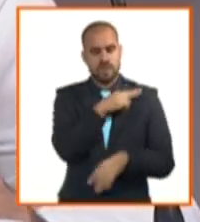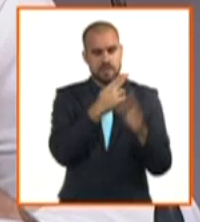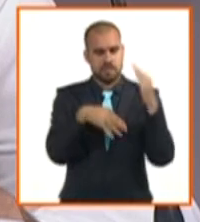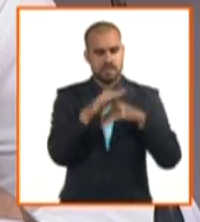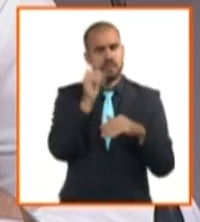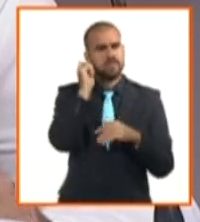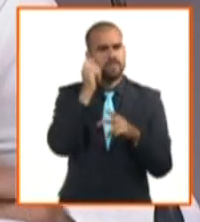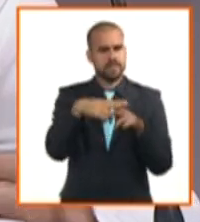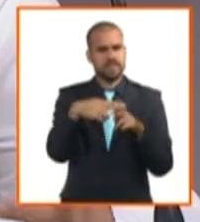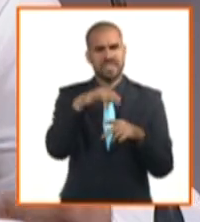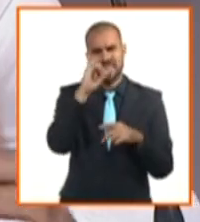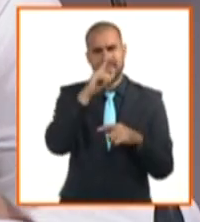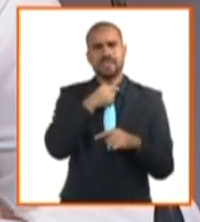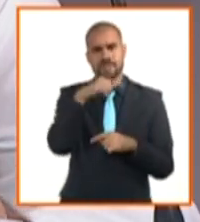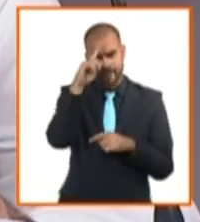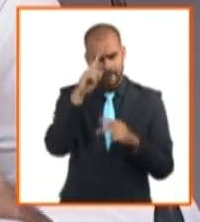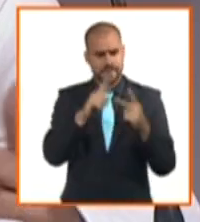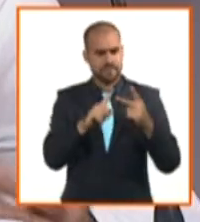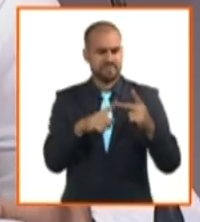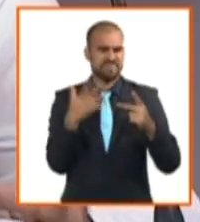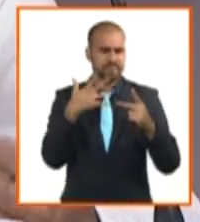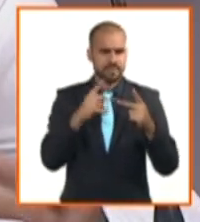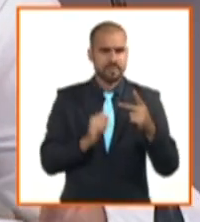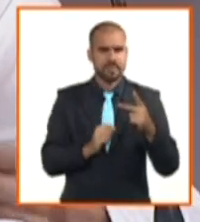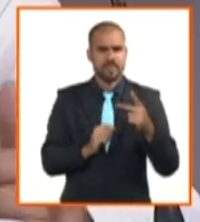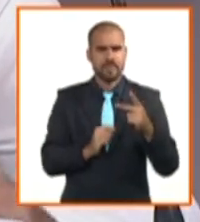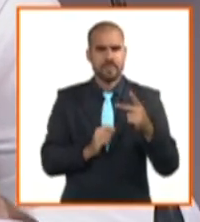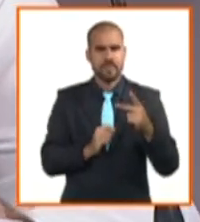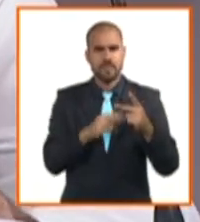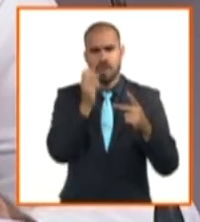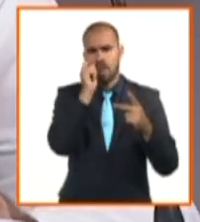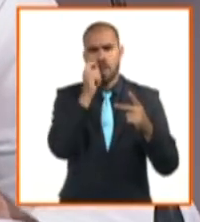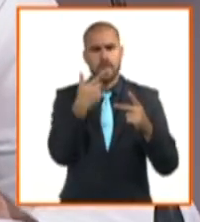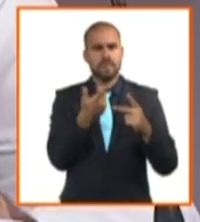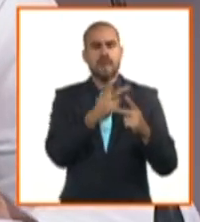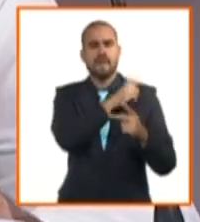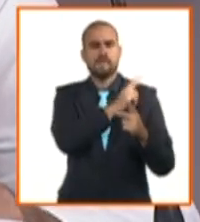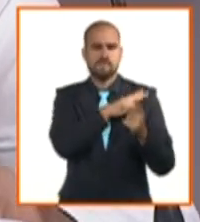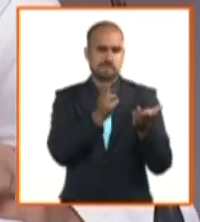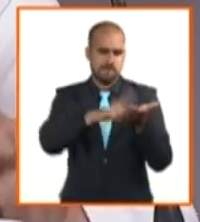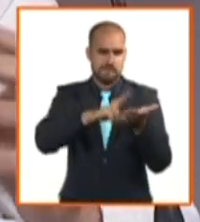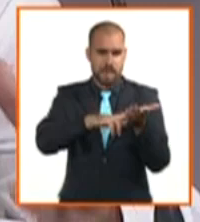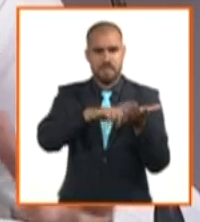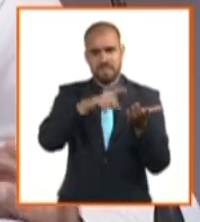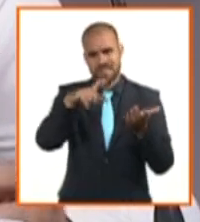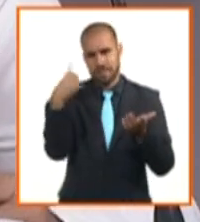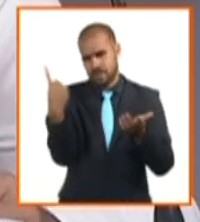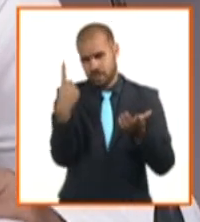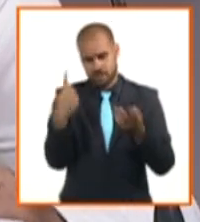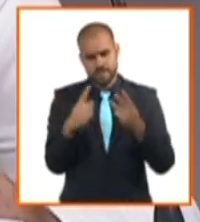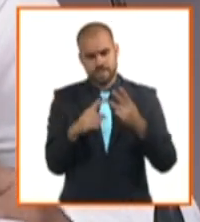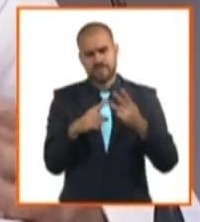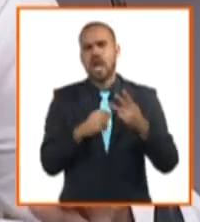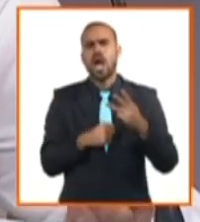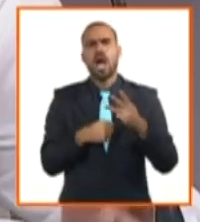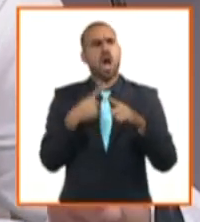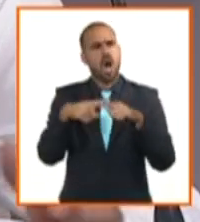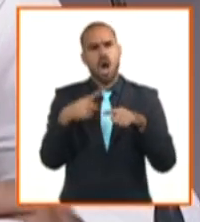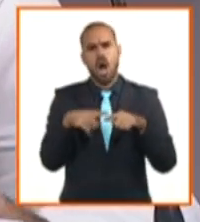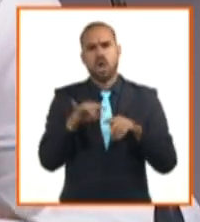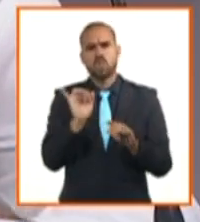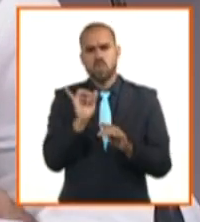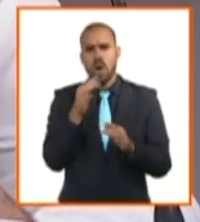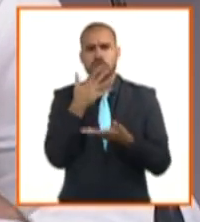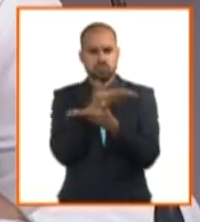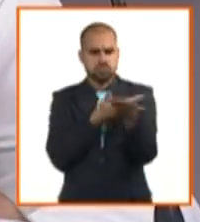el compañero broche miembro del secretariado del comité central y se han estado puntualizando junto con los directivos